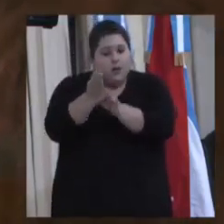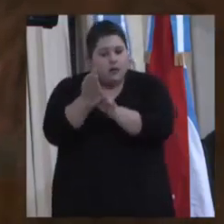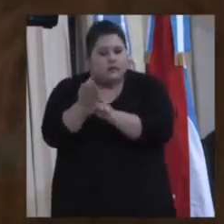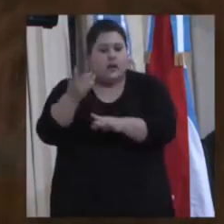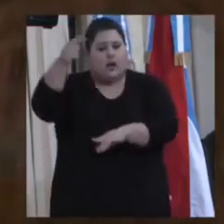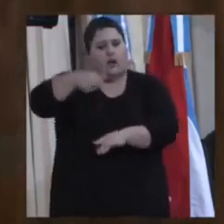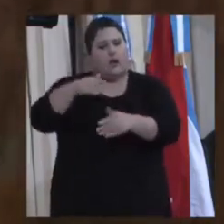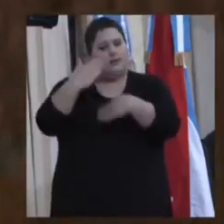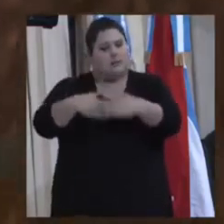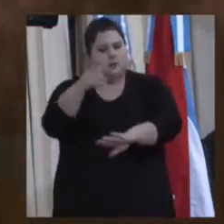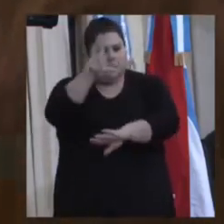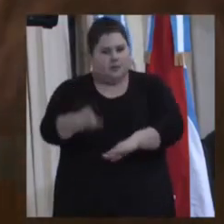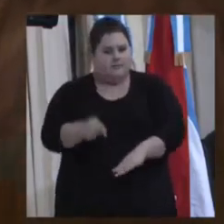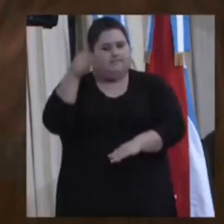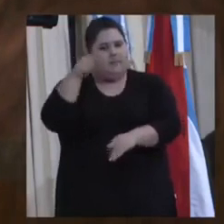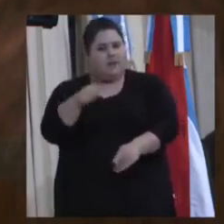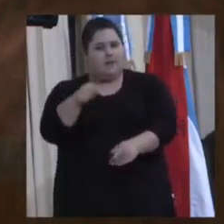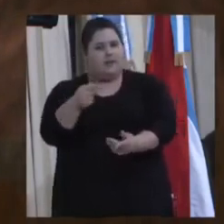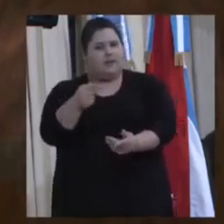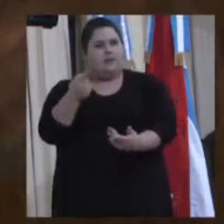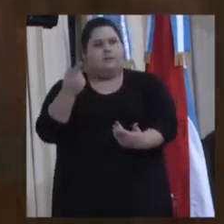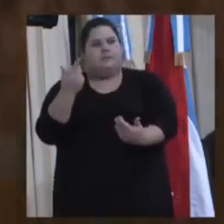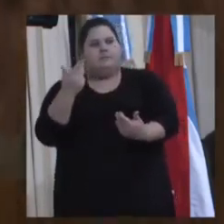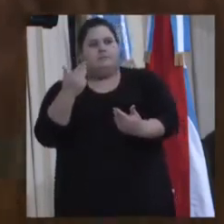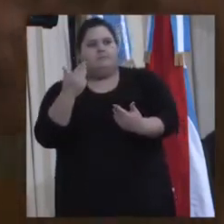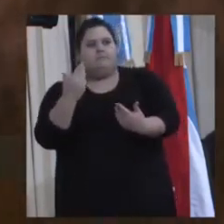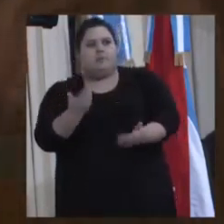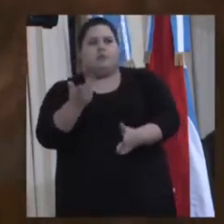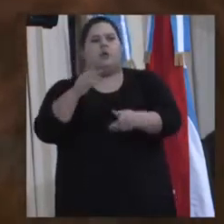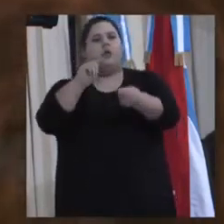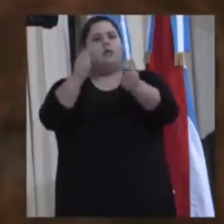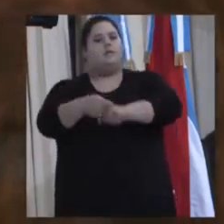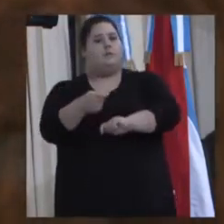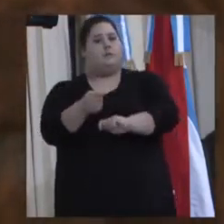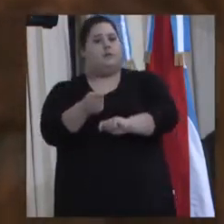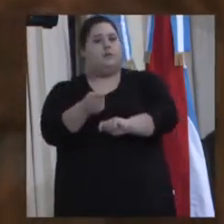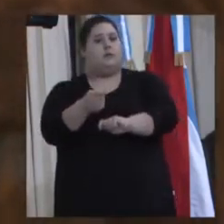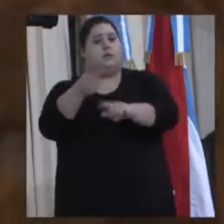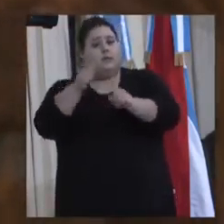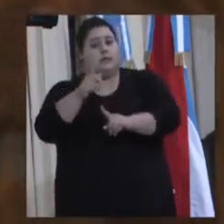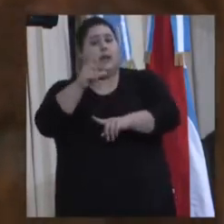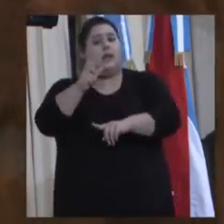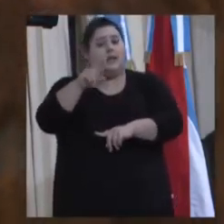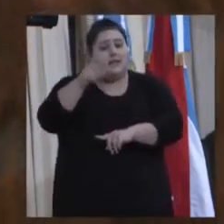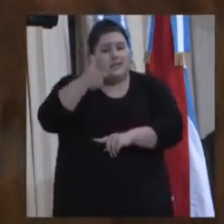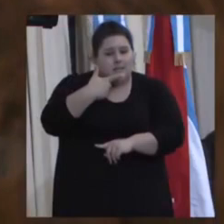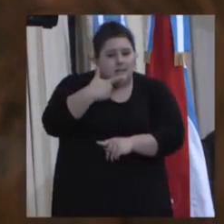nuestros países. En ese sentido, bueno, no solamente la reforma está no solamente la CRES está inconclusa, sino